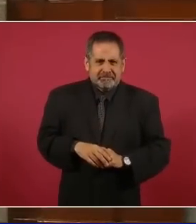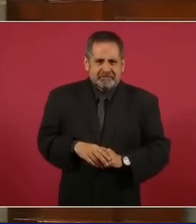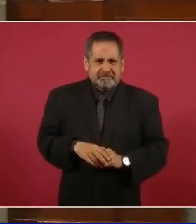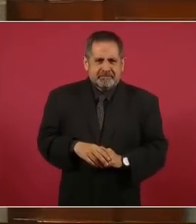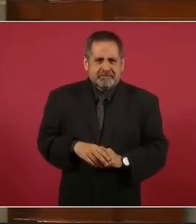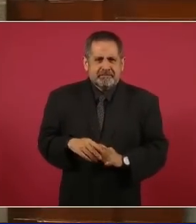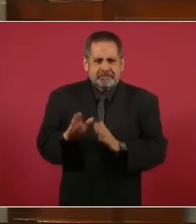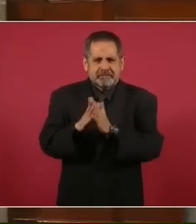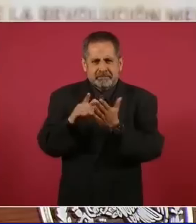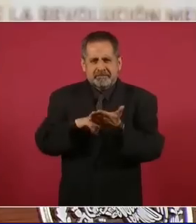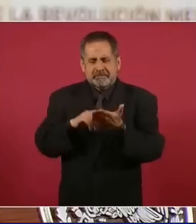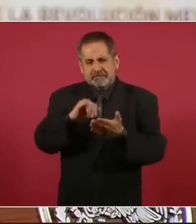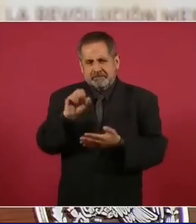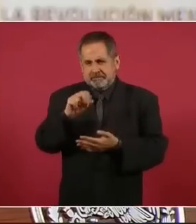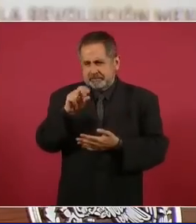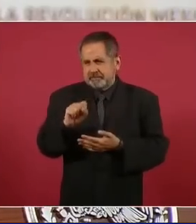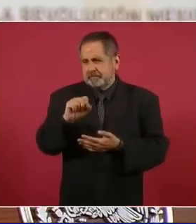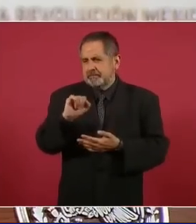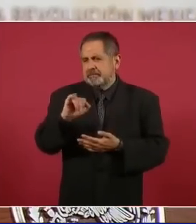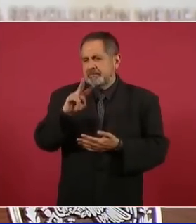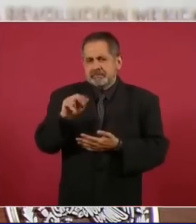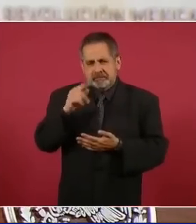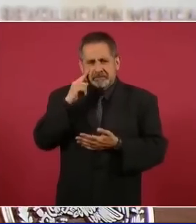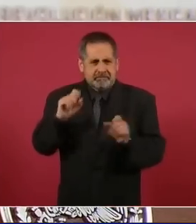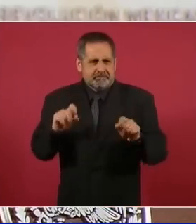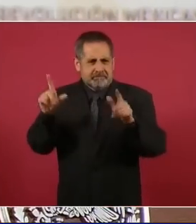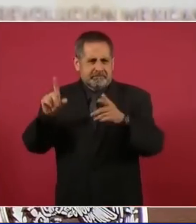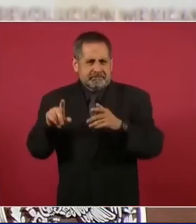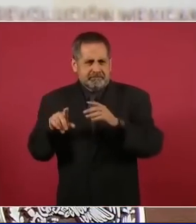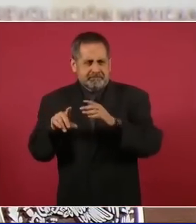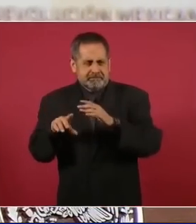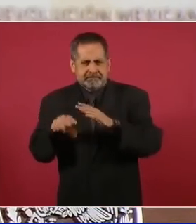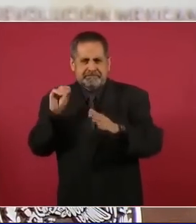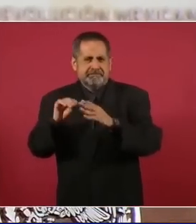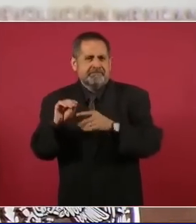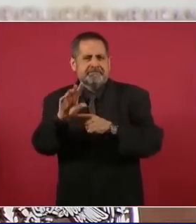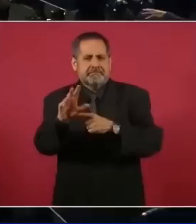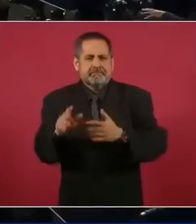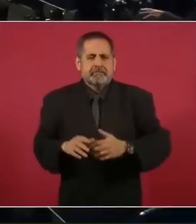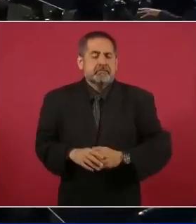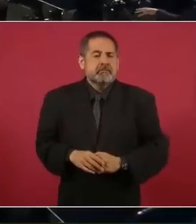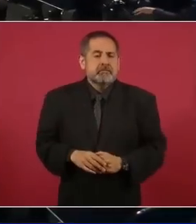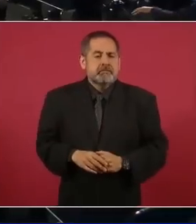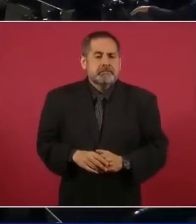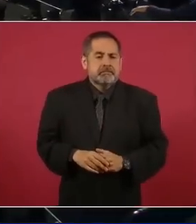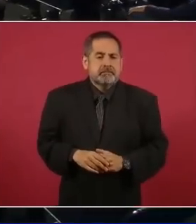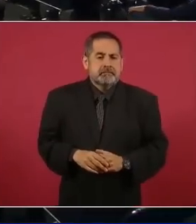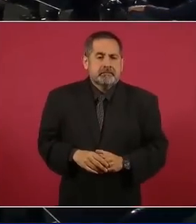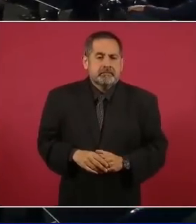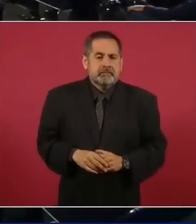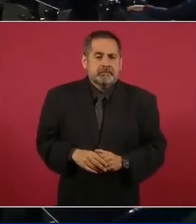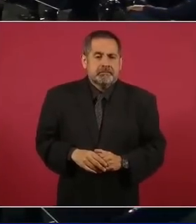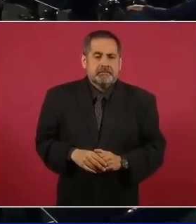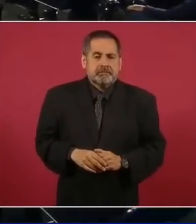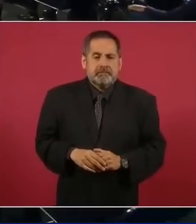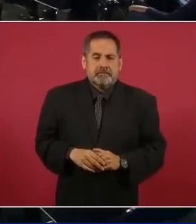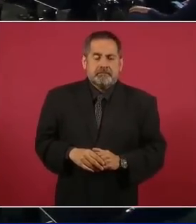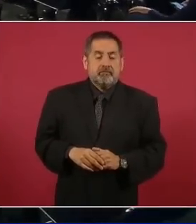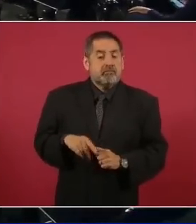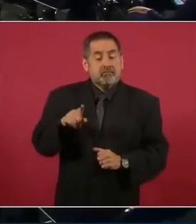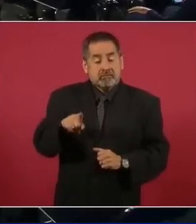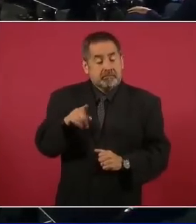y de él, sí, sí. Porque durante mucho tiempo,